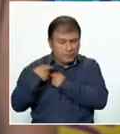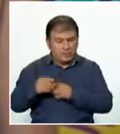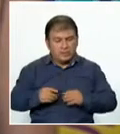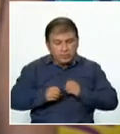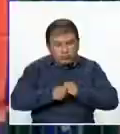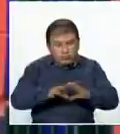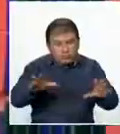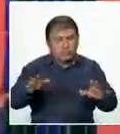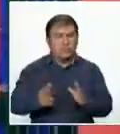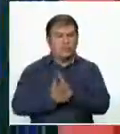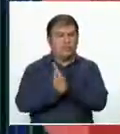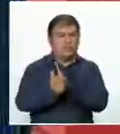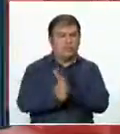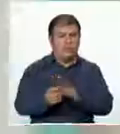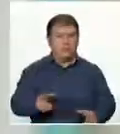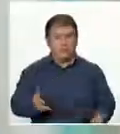peruano.